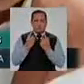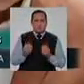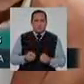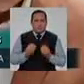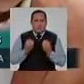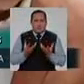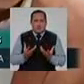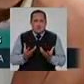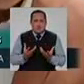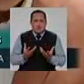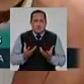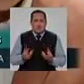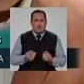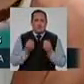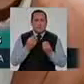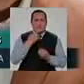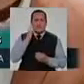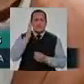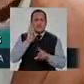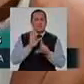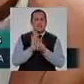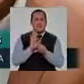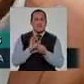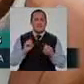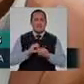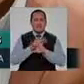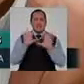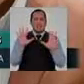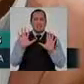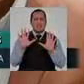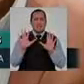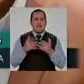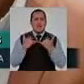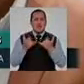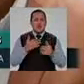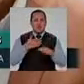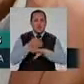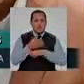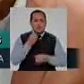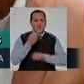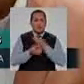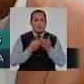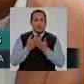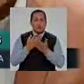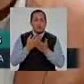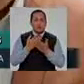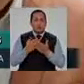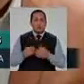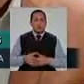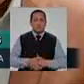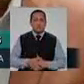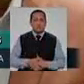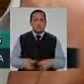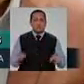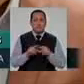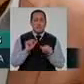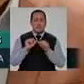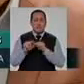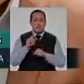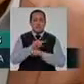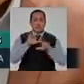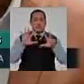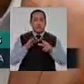me quedo sorprendido? ¿Qué dice la ley de transparencia y acceso a la información pública? En el artículo 18